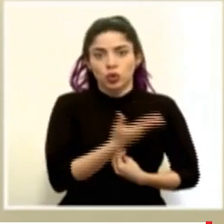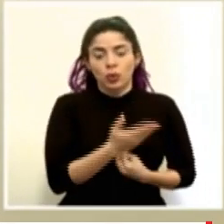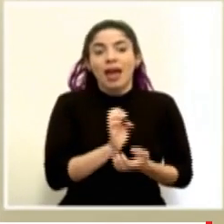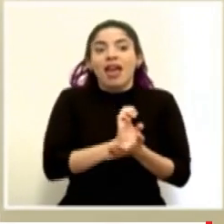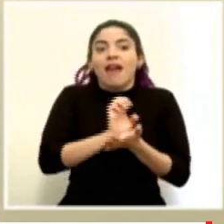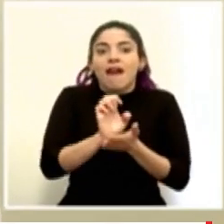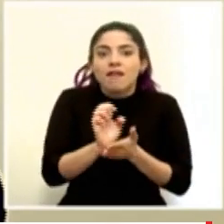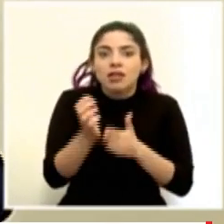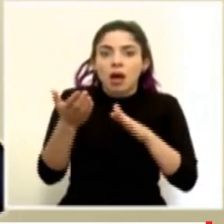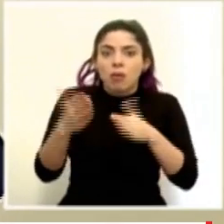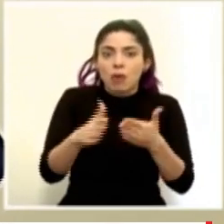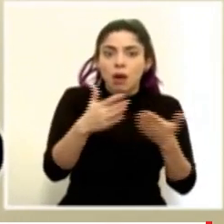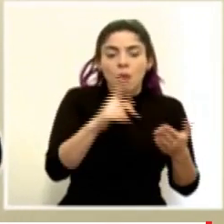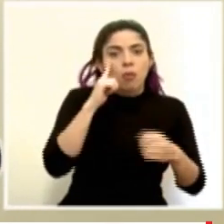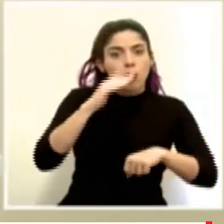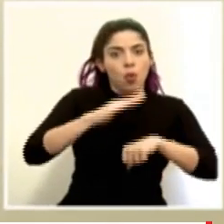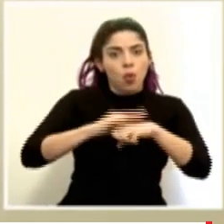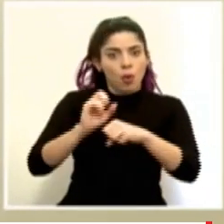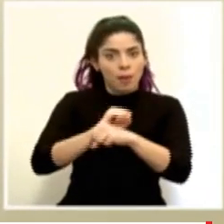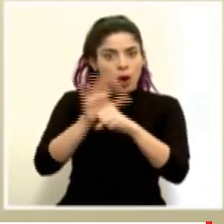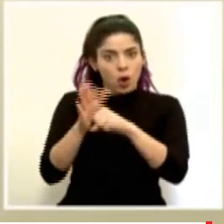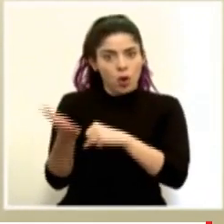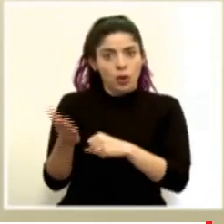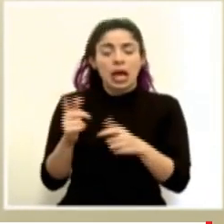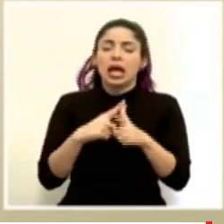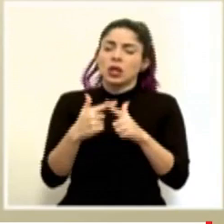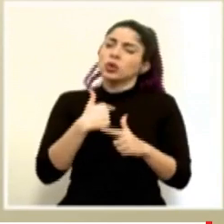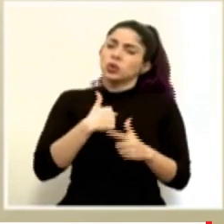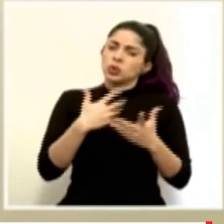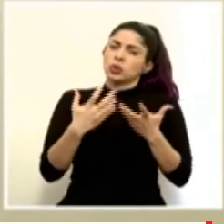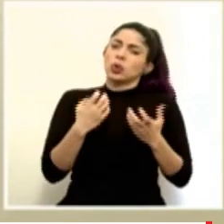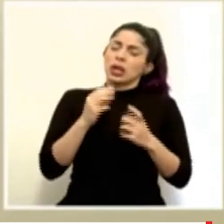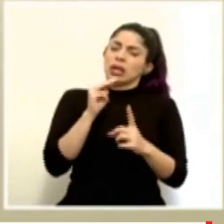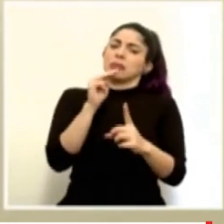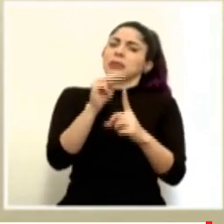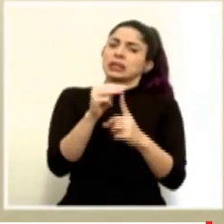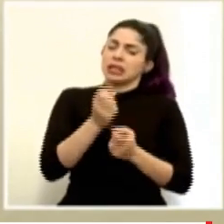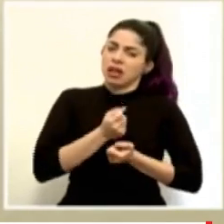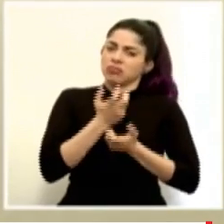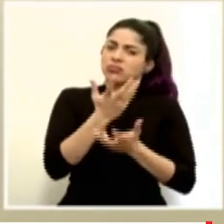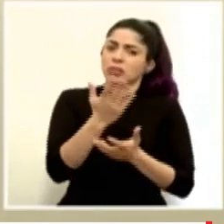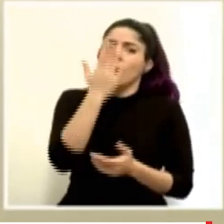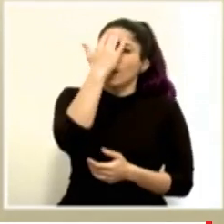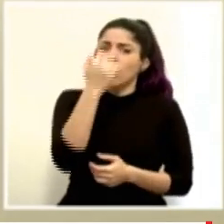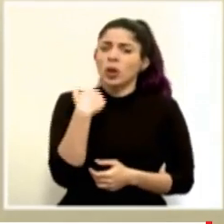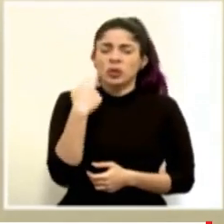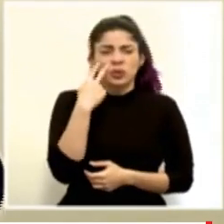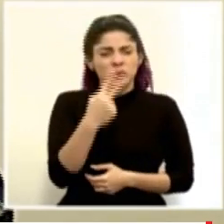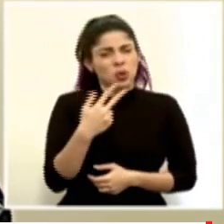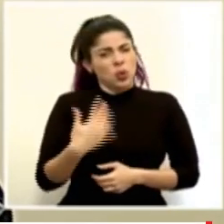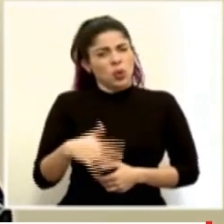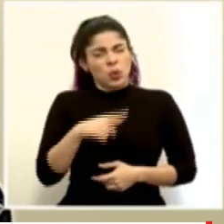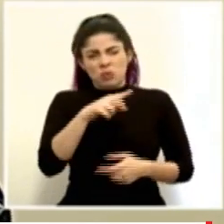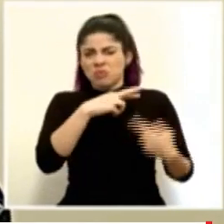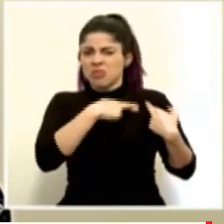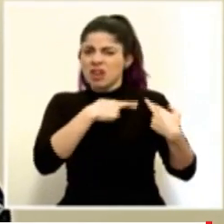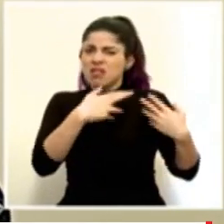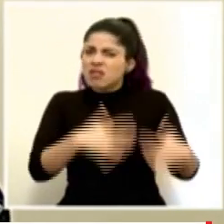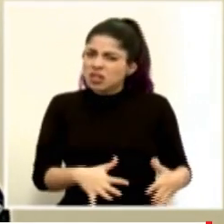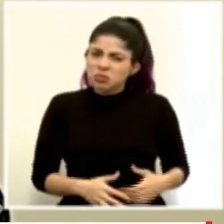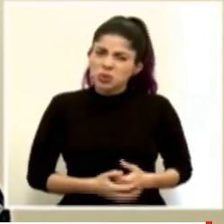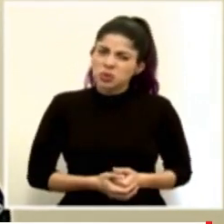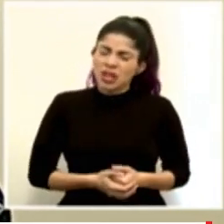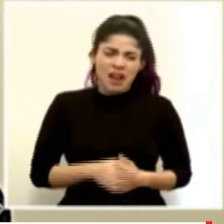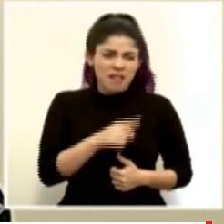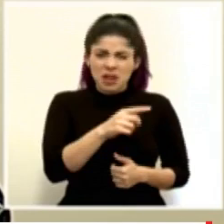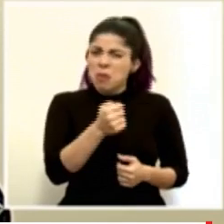personas fallecidas por el COVID-19. Así que yo quería también enviar este mensaje porque, indico, me parece muy irresponsable, me